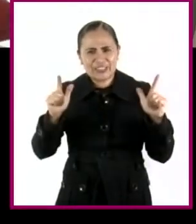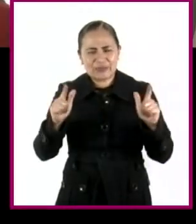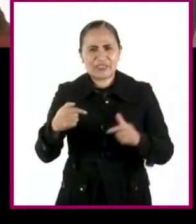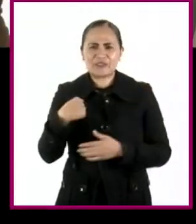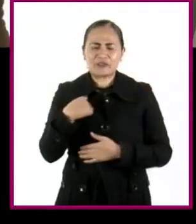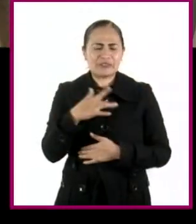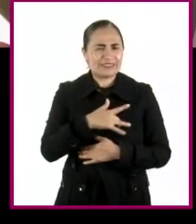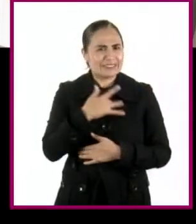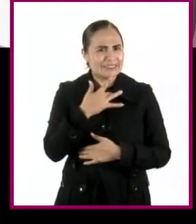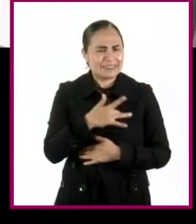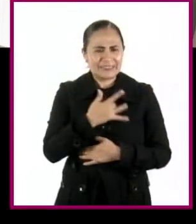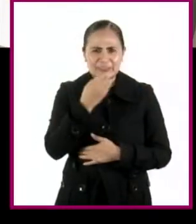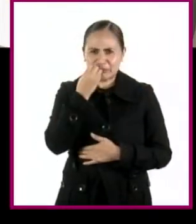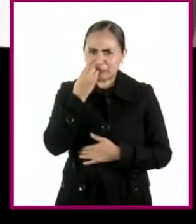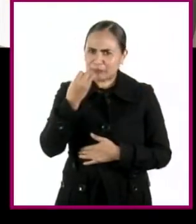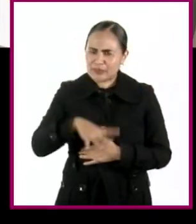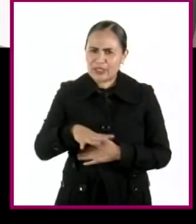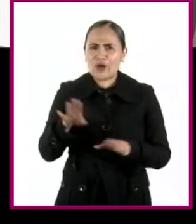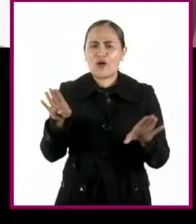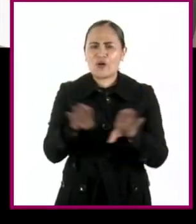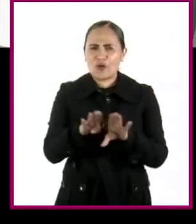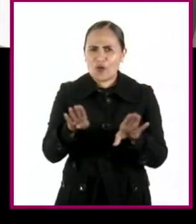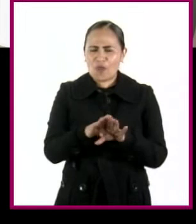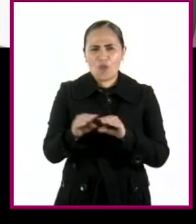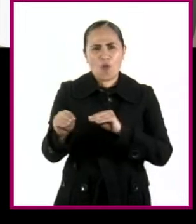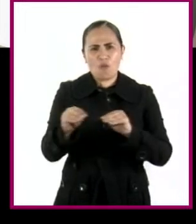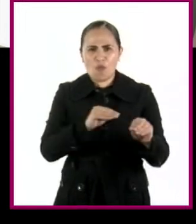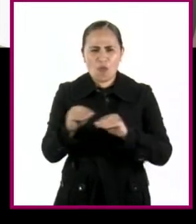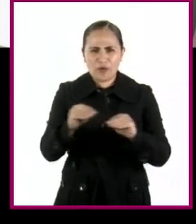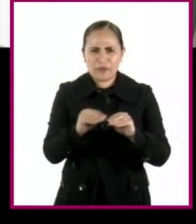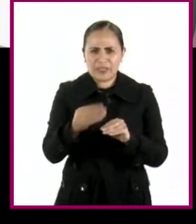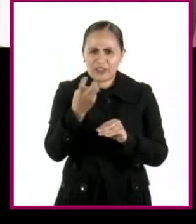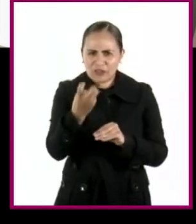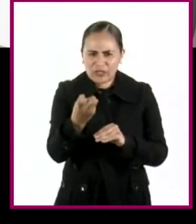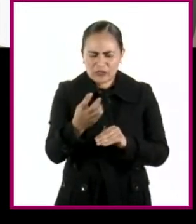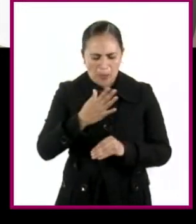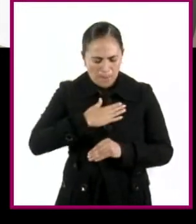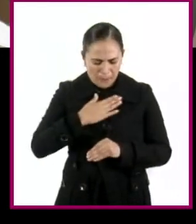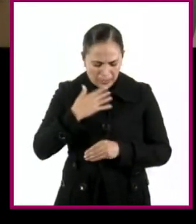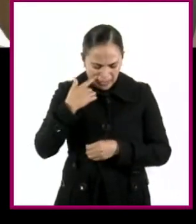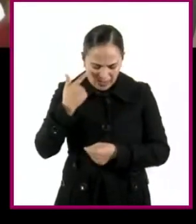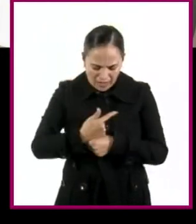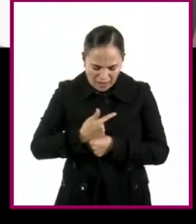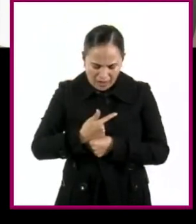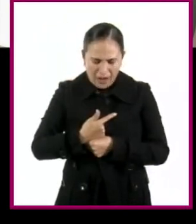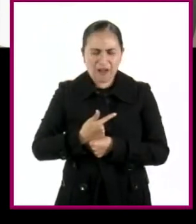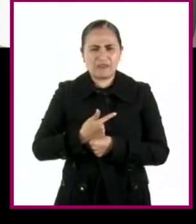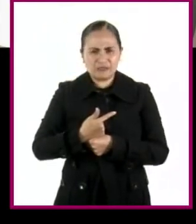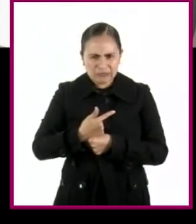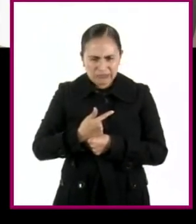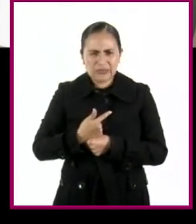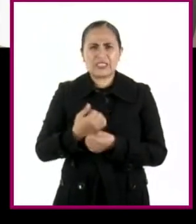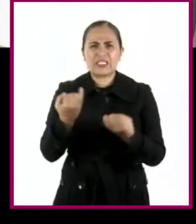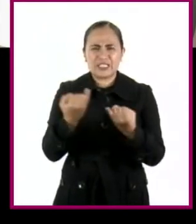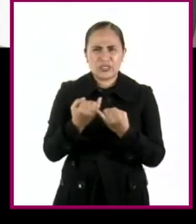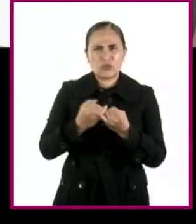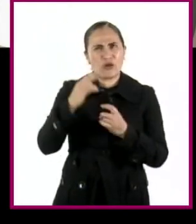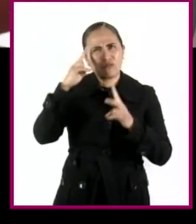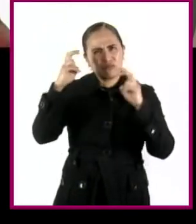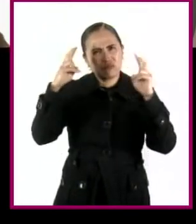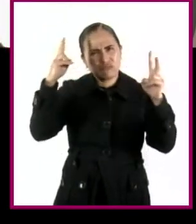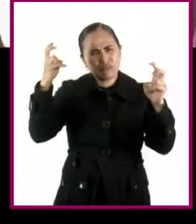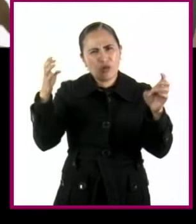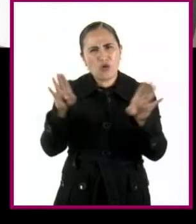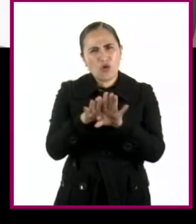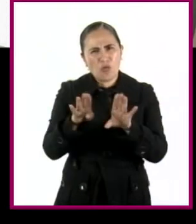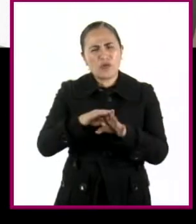pareció increíble cómo expresar un movimiento me dijera muchas cosas de mí y de lo que siento y de cómo visualizarlo y manejarlo